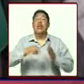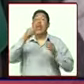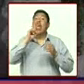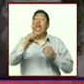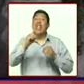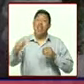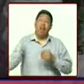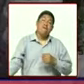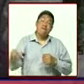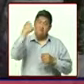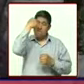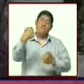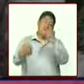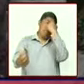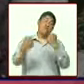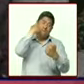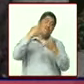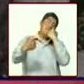golpeado.